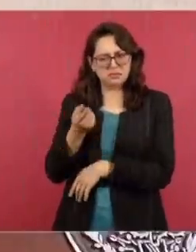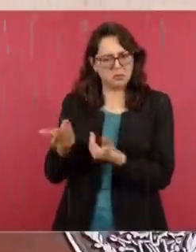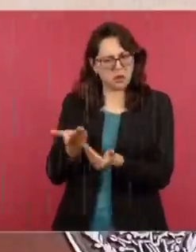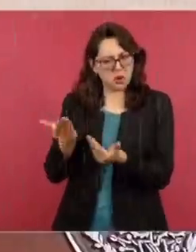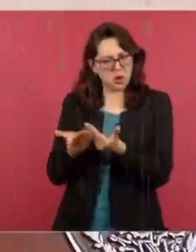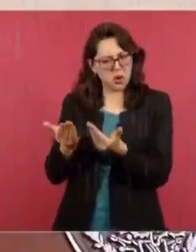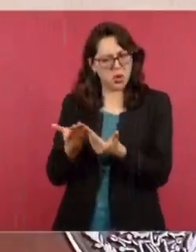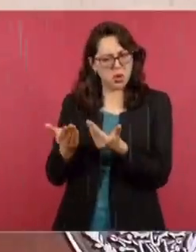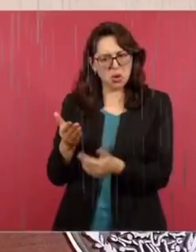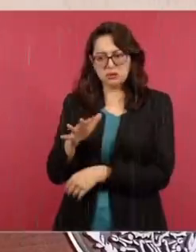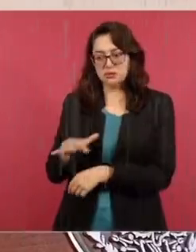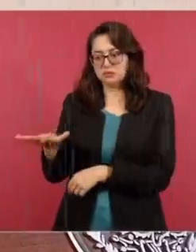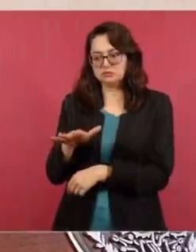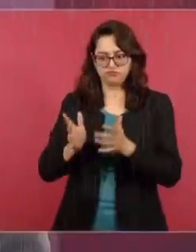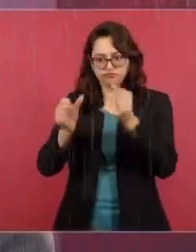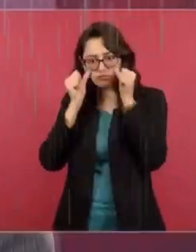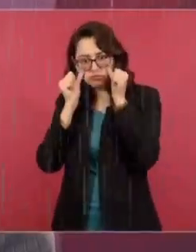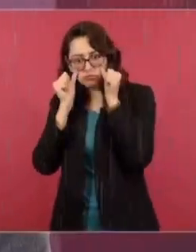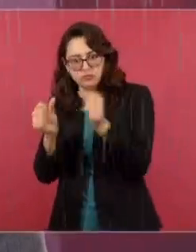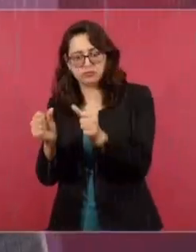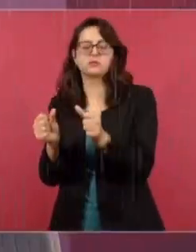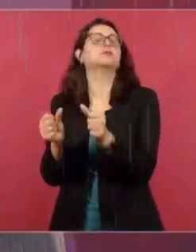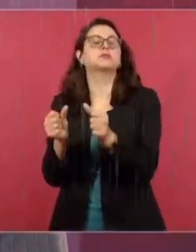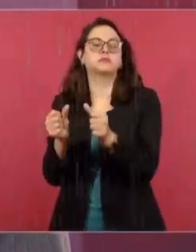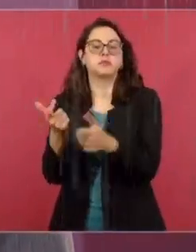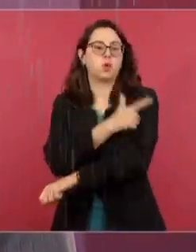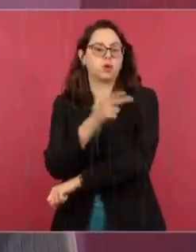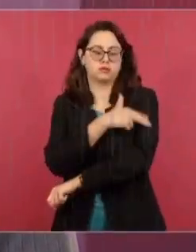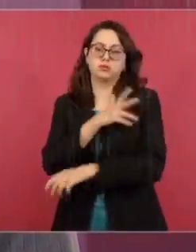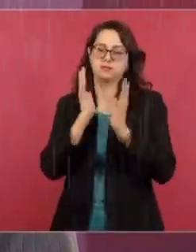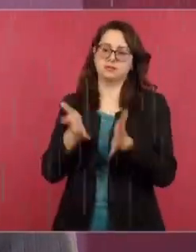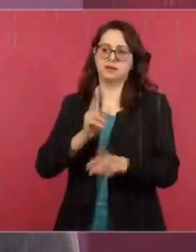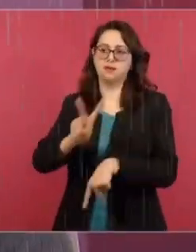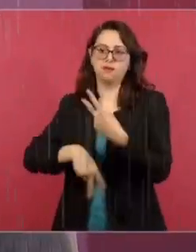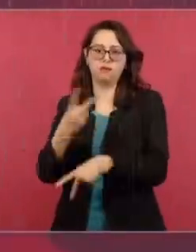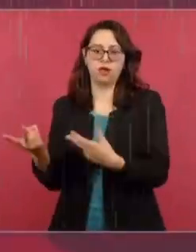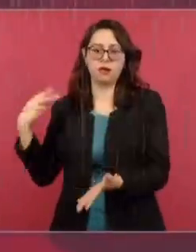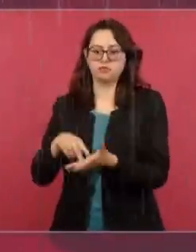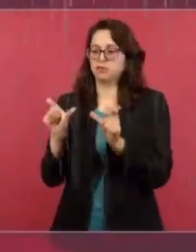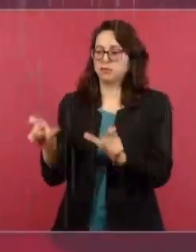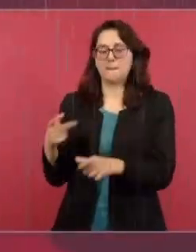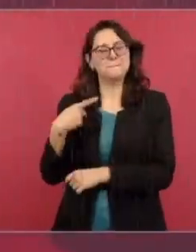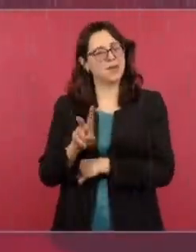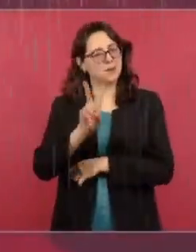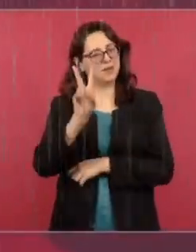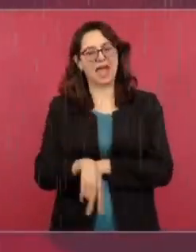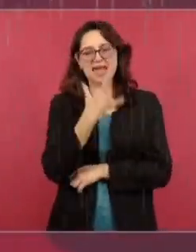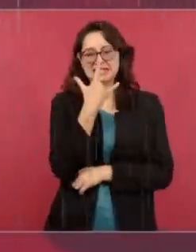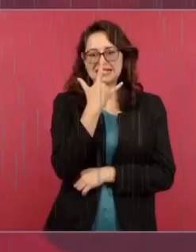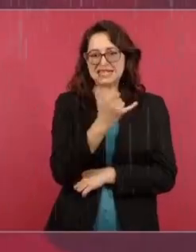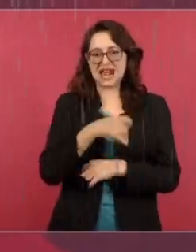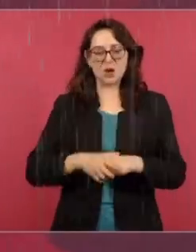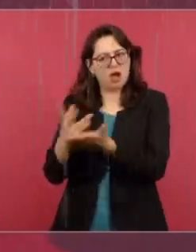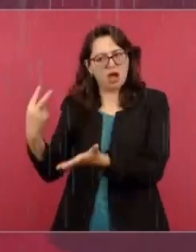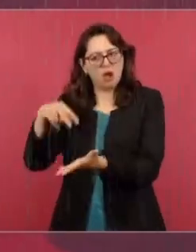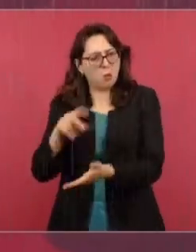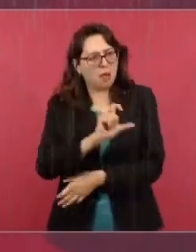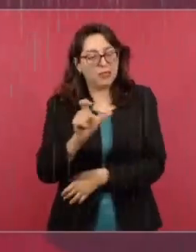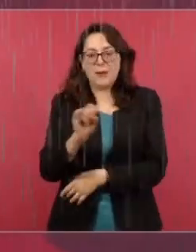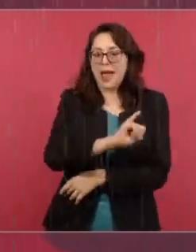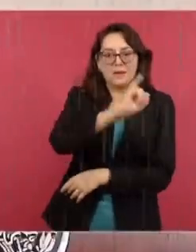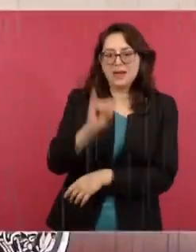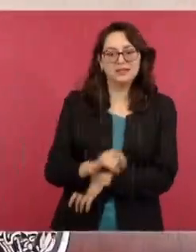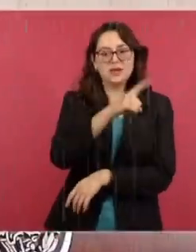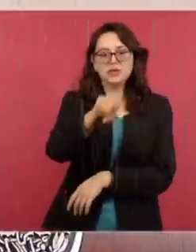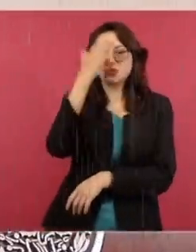limitado a una región, y ya se está atendiendo, ya está la Guardia Nacional. Pero lo que llama la atención es que Denise Dresde,